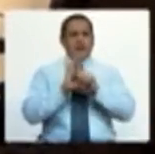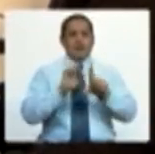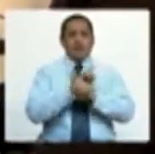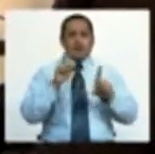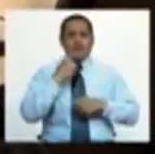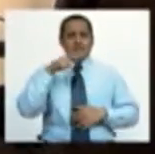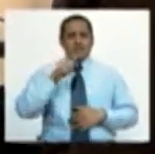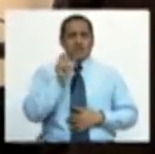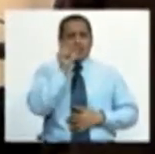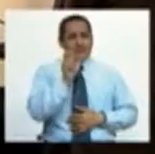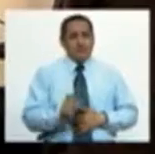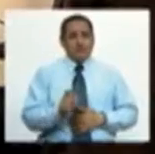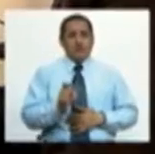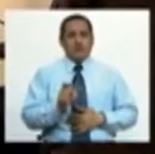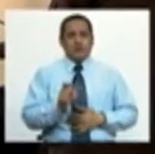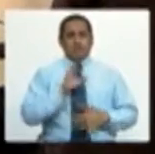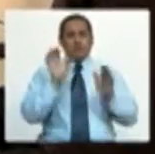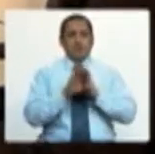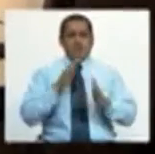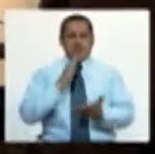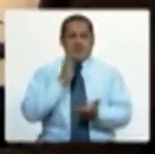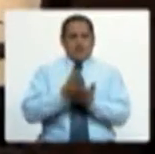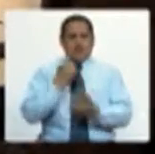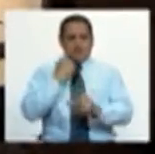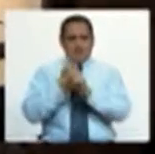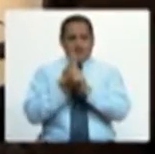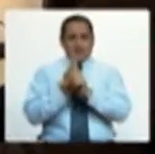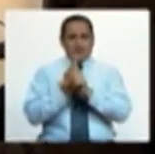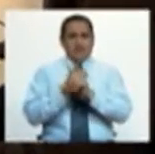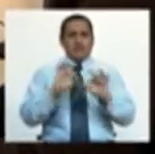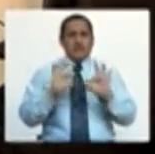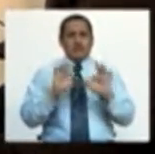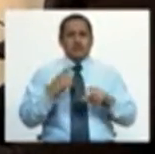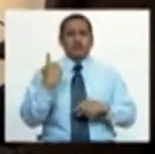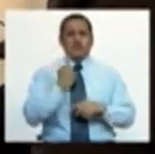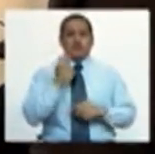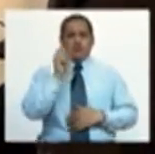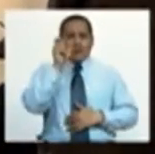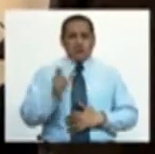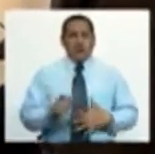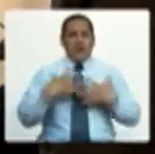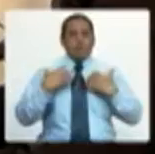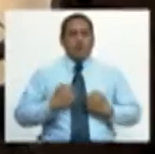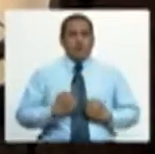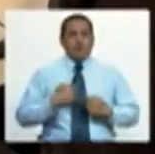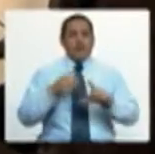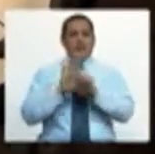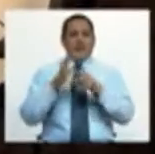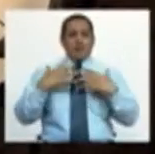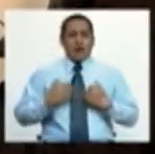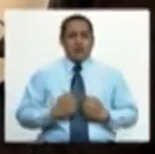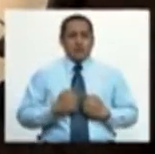ser necesario que la persona imputada esté presente, más bien solo su representante